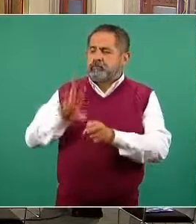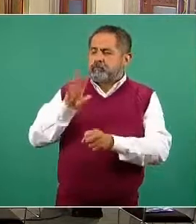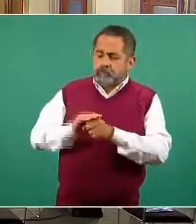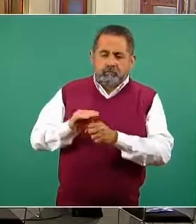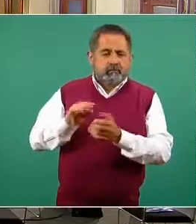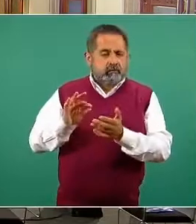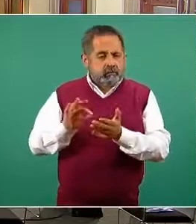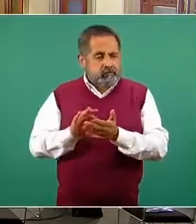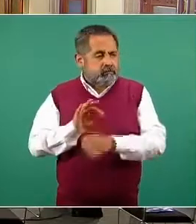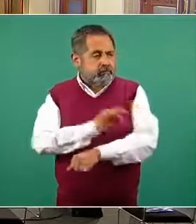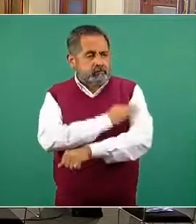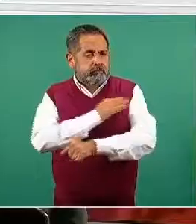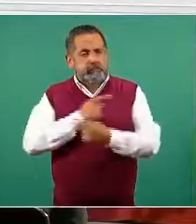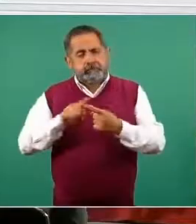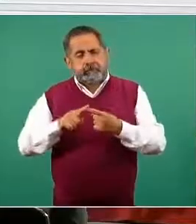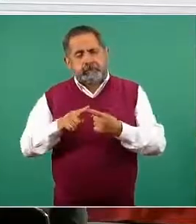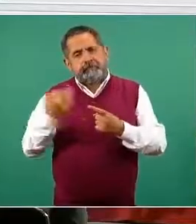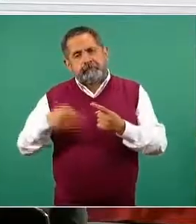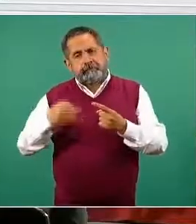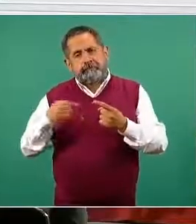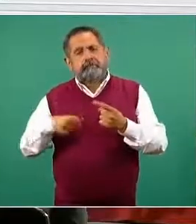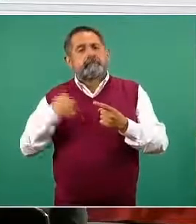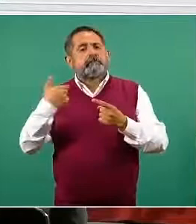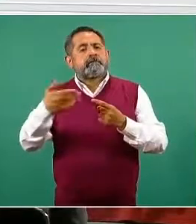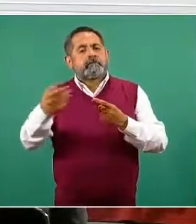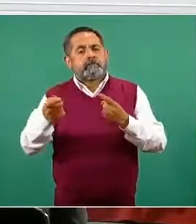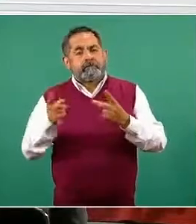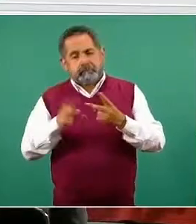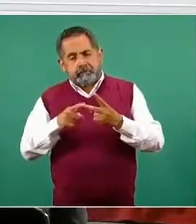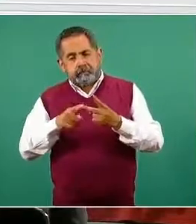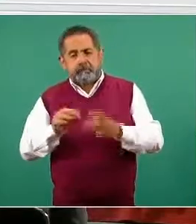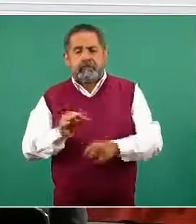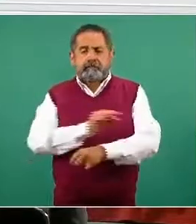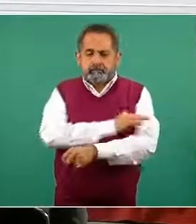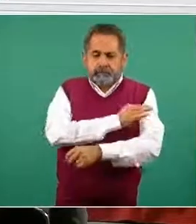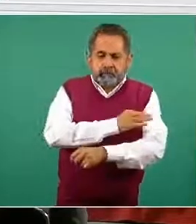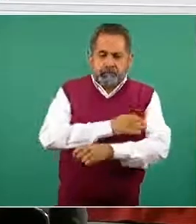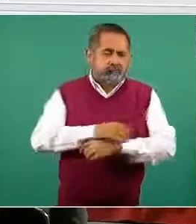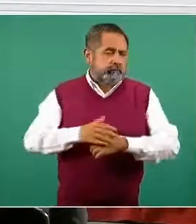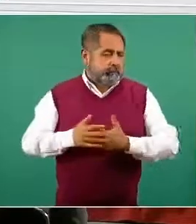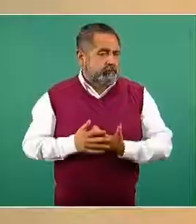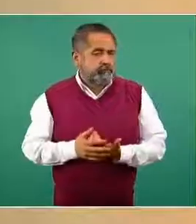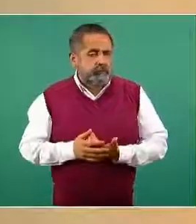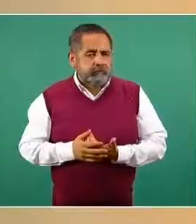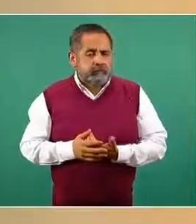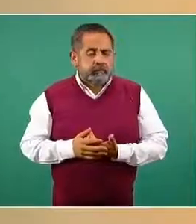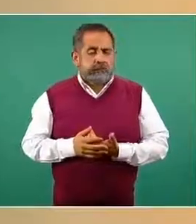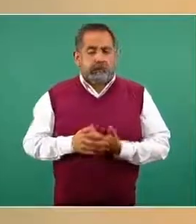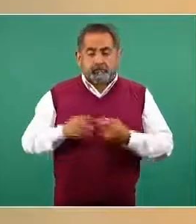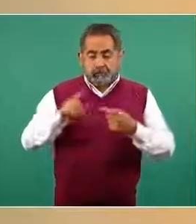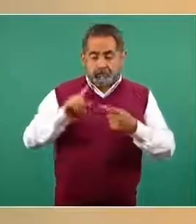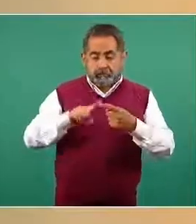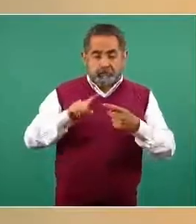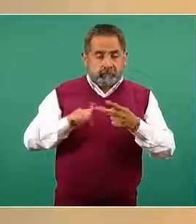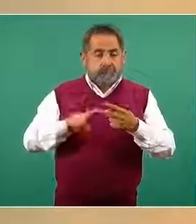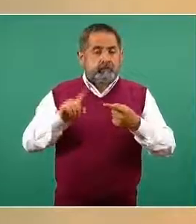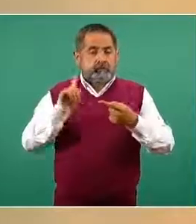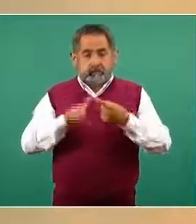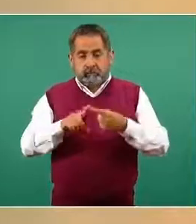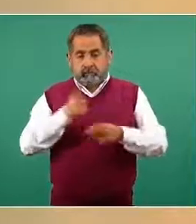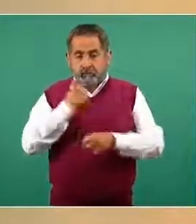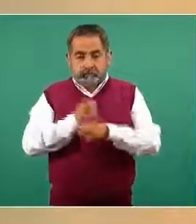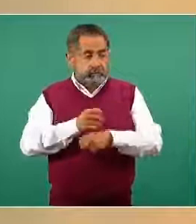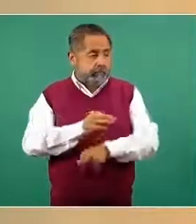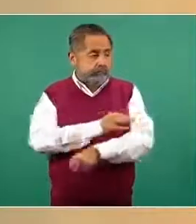y medios esquemas, porque de esta vacuna, de la que es de una sola dosis, al momento en que se le aplica